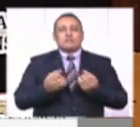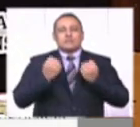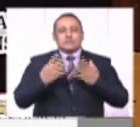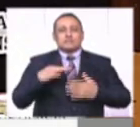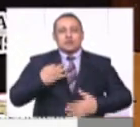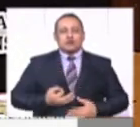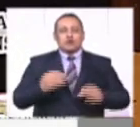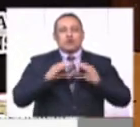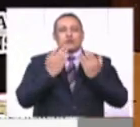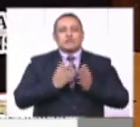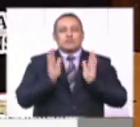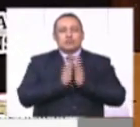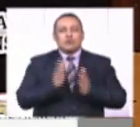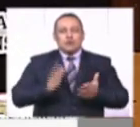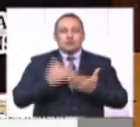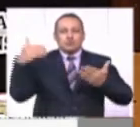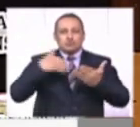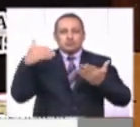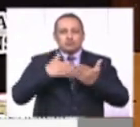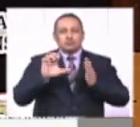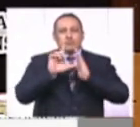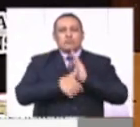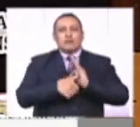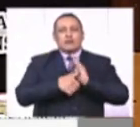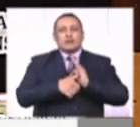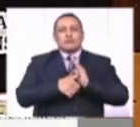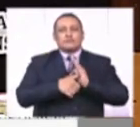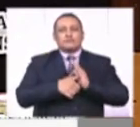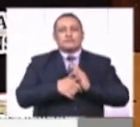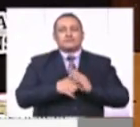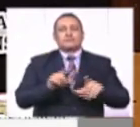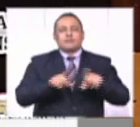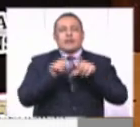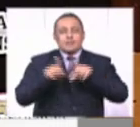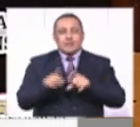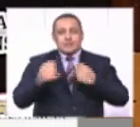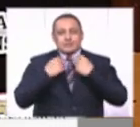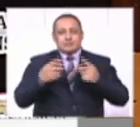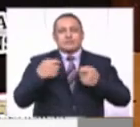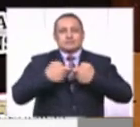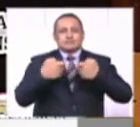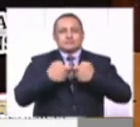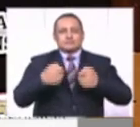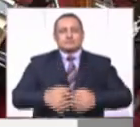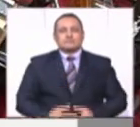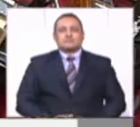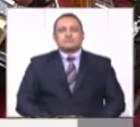congresistas sírvanse registrar su asistencia mediante el sistema